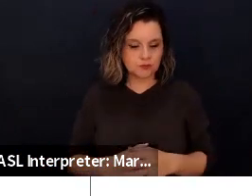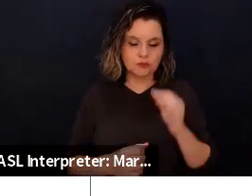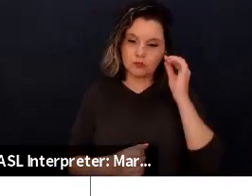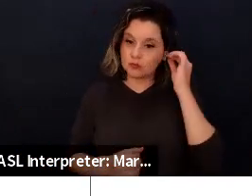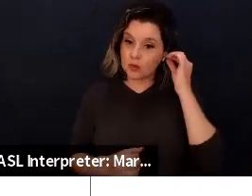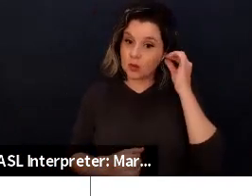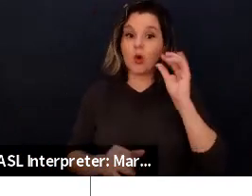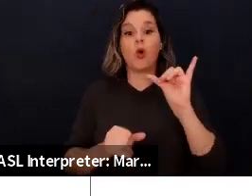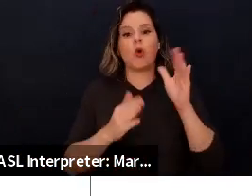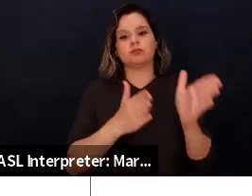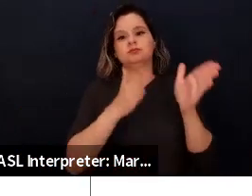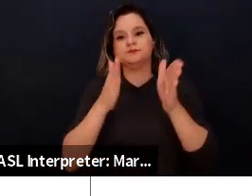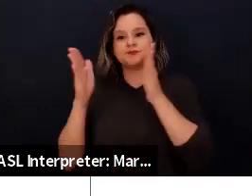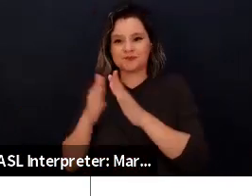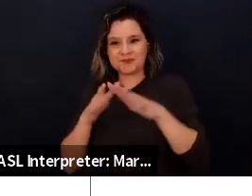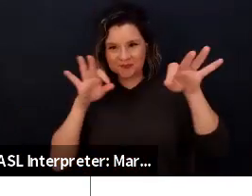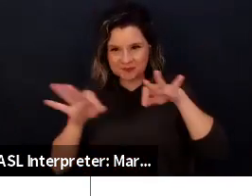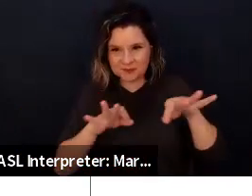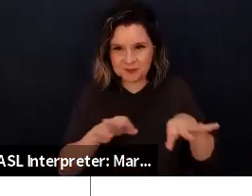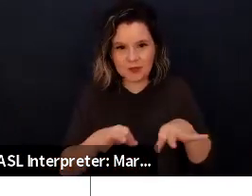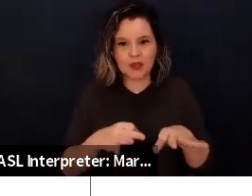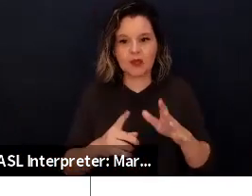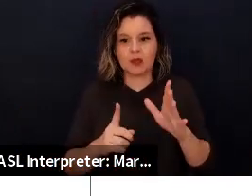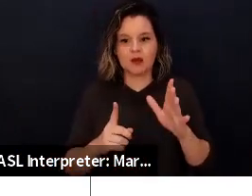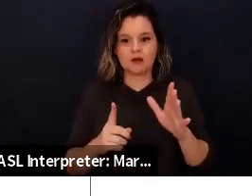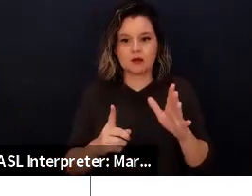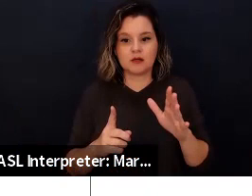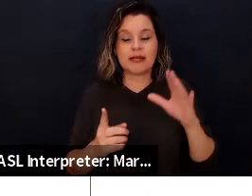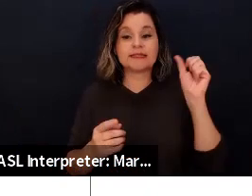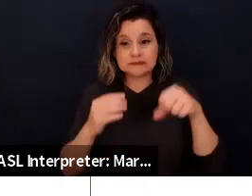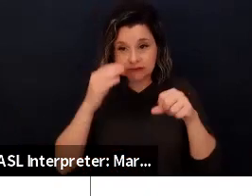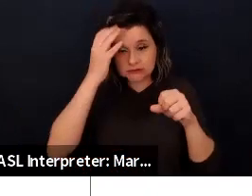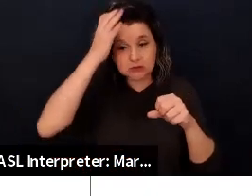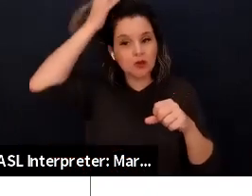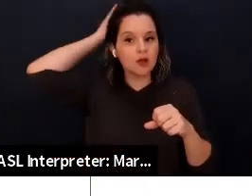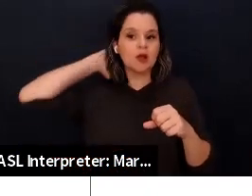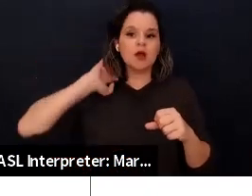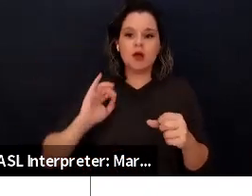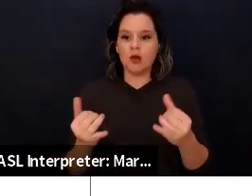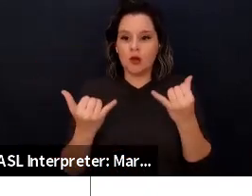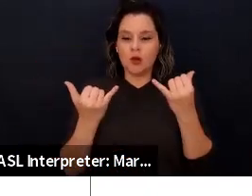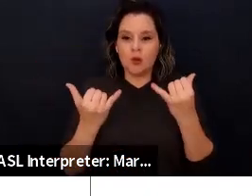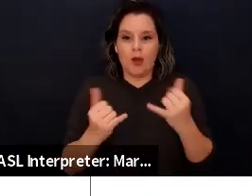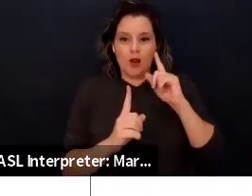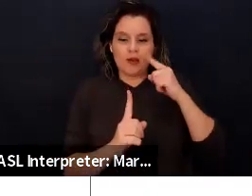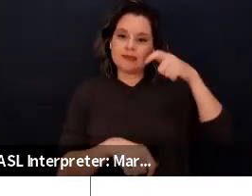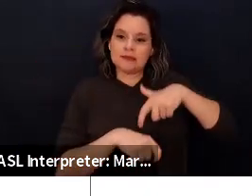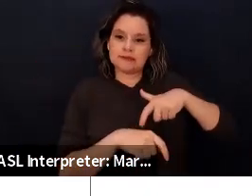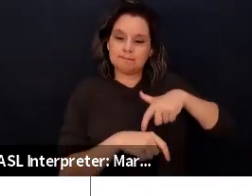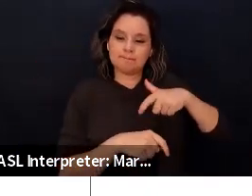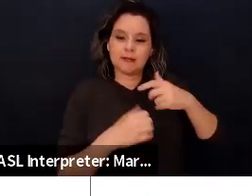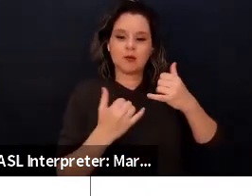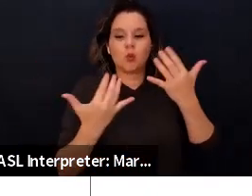Y la otra cosa que iba a explicar es que sí, ahora a este punto todavía ya